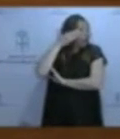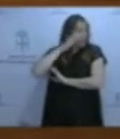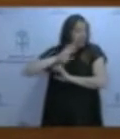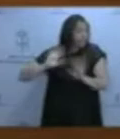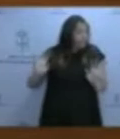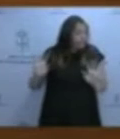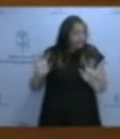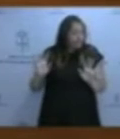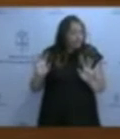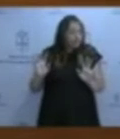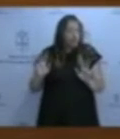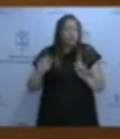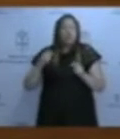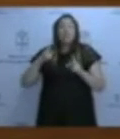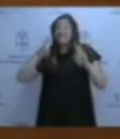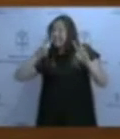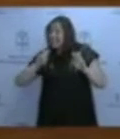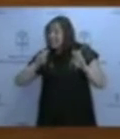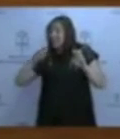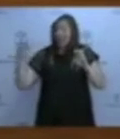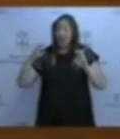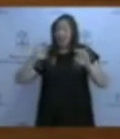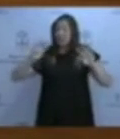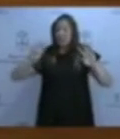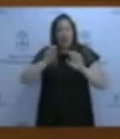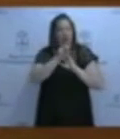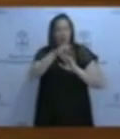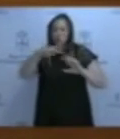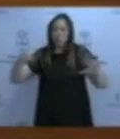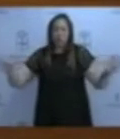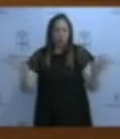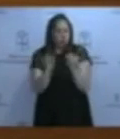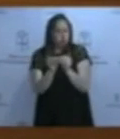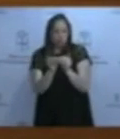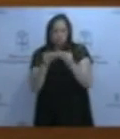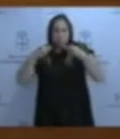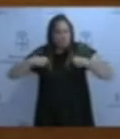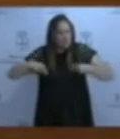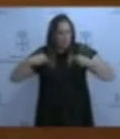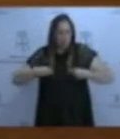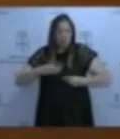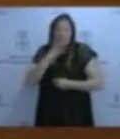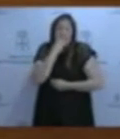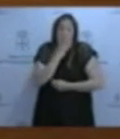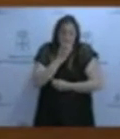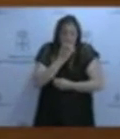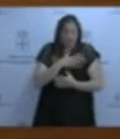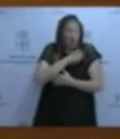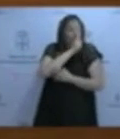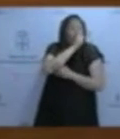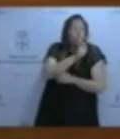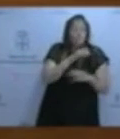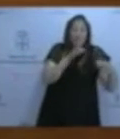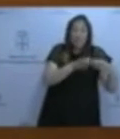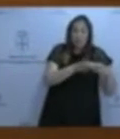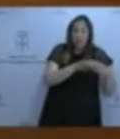manes. La cuestión es que el resultado final acaba siendo el mismo. Y es bien triste, pero es que el gobierno del PSOE, en lugar de rebatir los planteamientos del